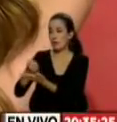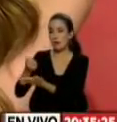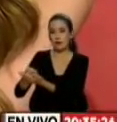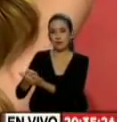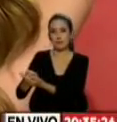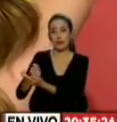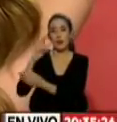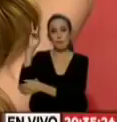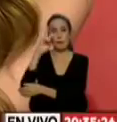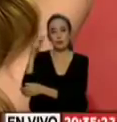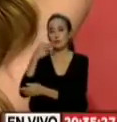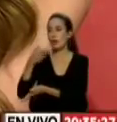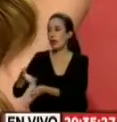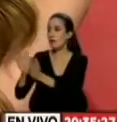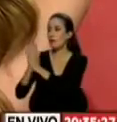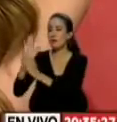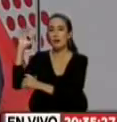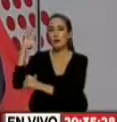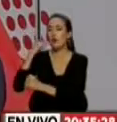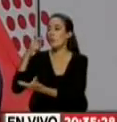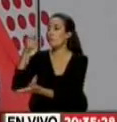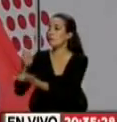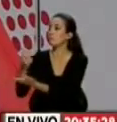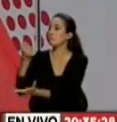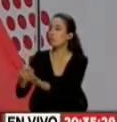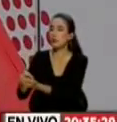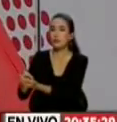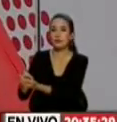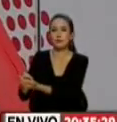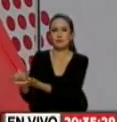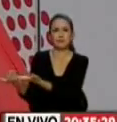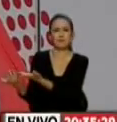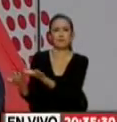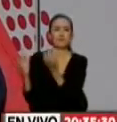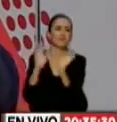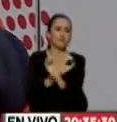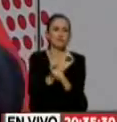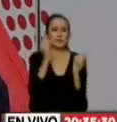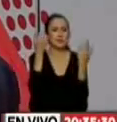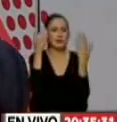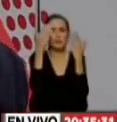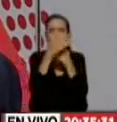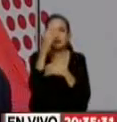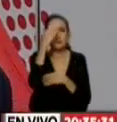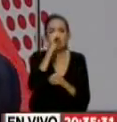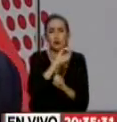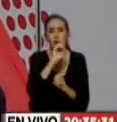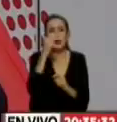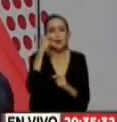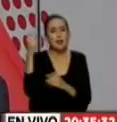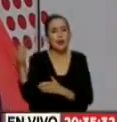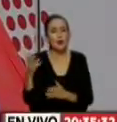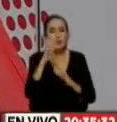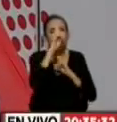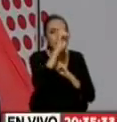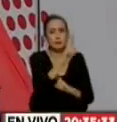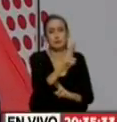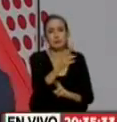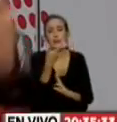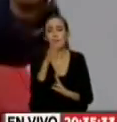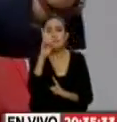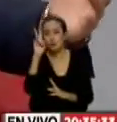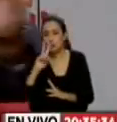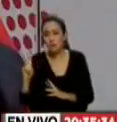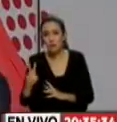quiere decir de los venezolanos que se encuentran allá. No tiene ni pies ni cabezas de esta aseveración, porque pasar de un Estado que no respeta las garantías